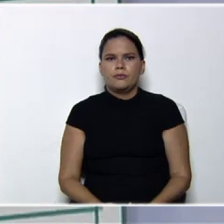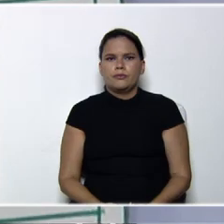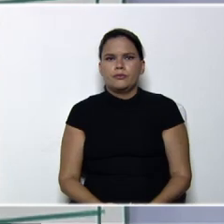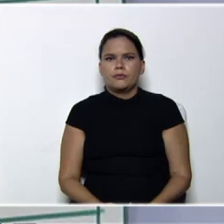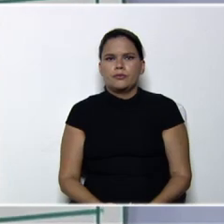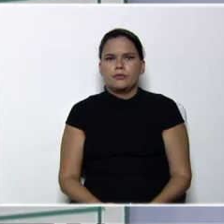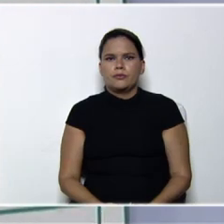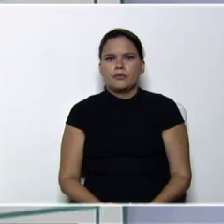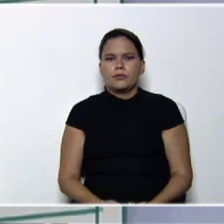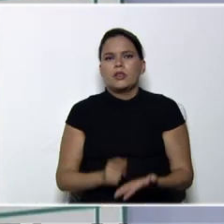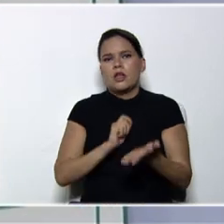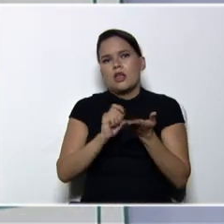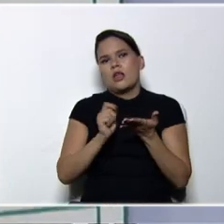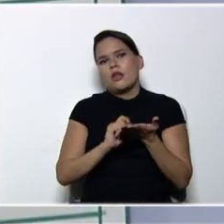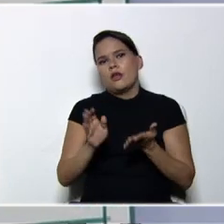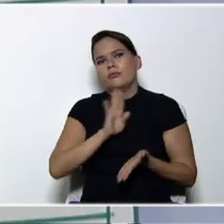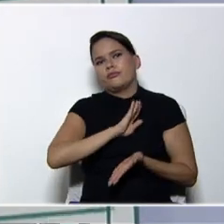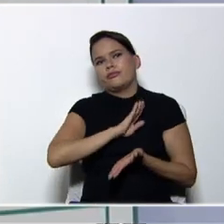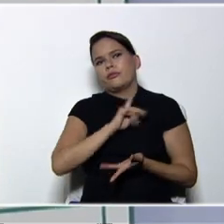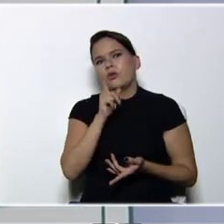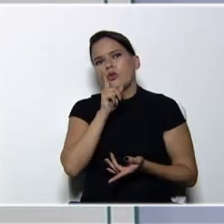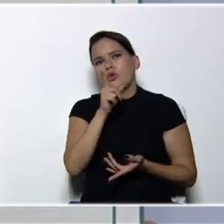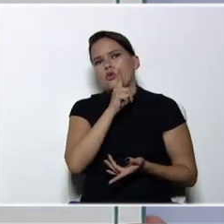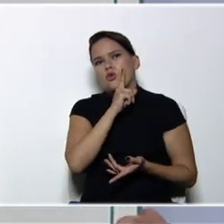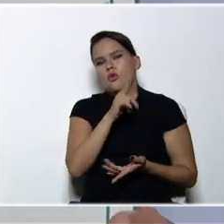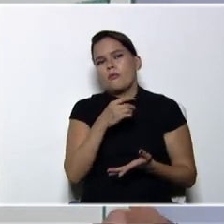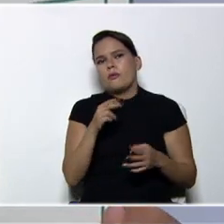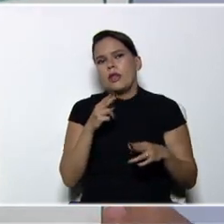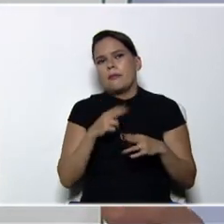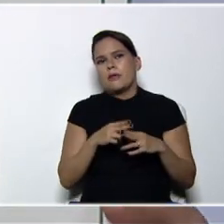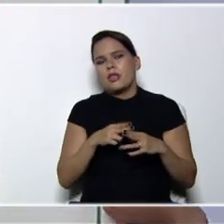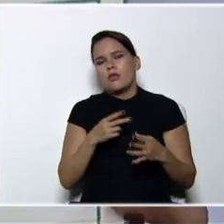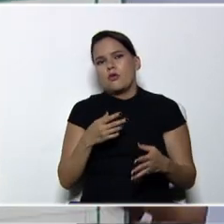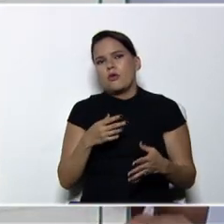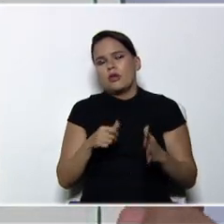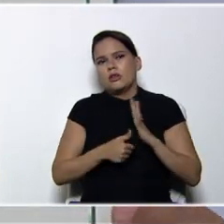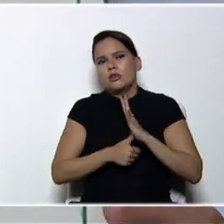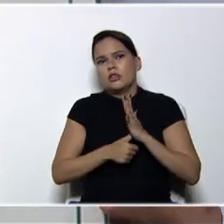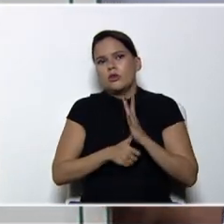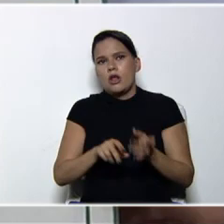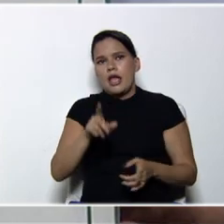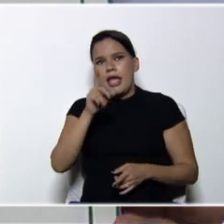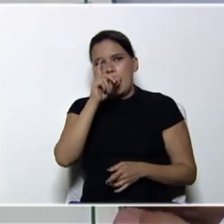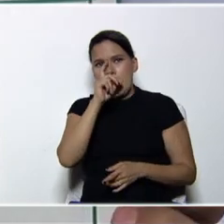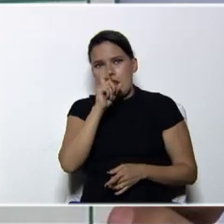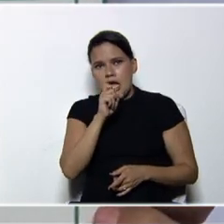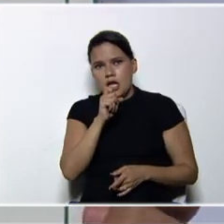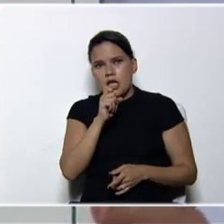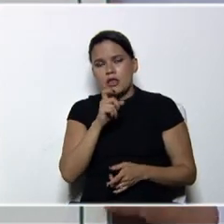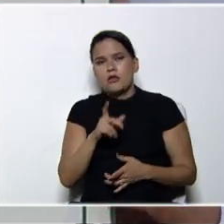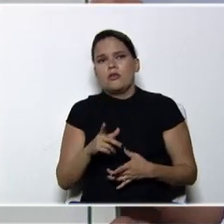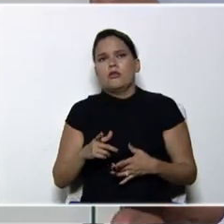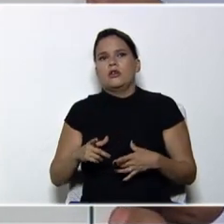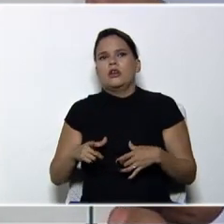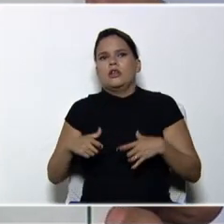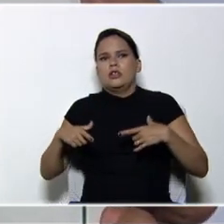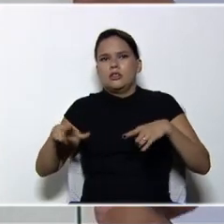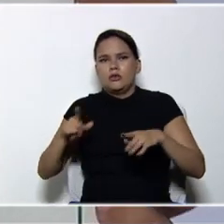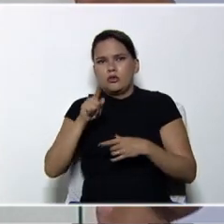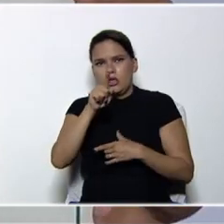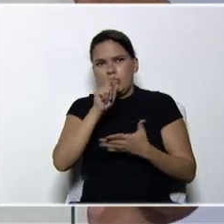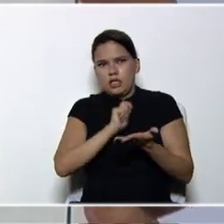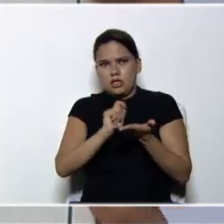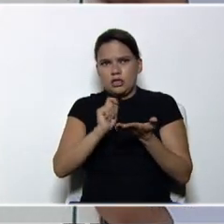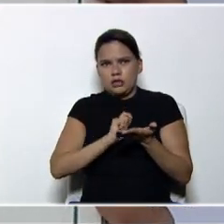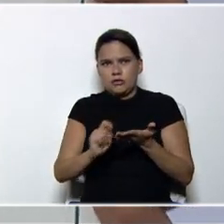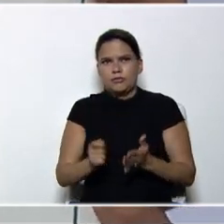Van a colocar su nombre y apellido y su cédula. Y van a colocar el año y la sección en la que ustedes están inscritos,